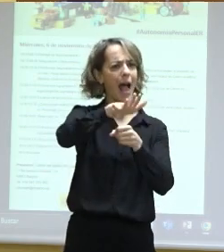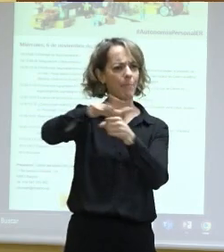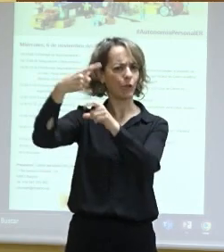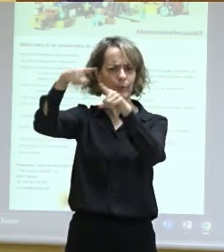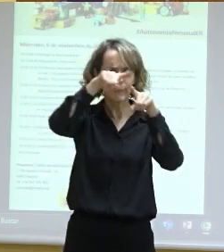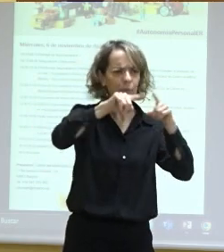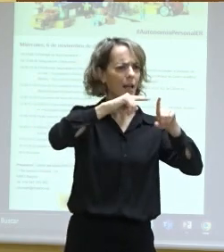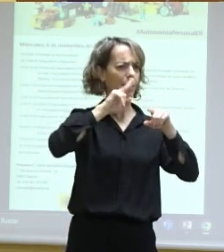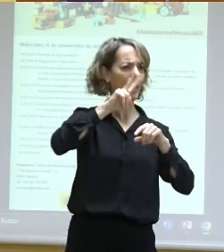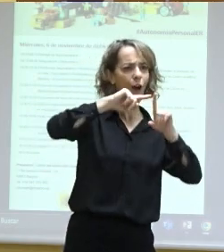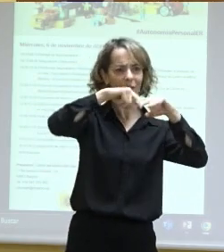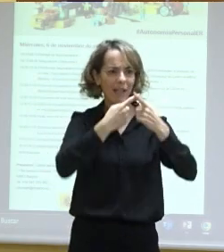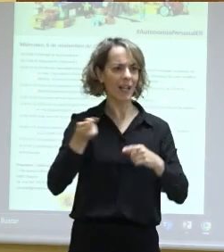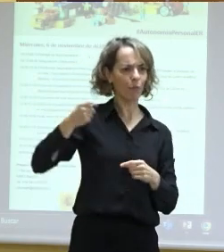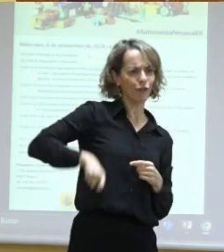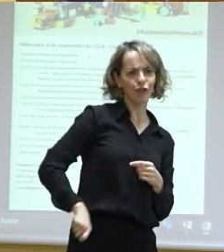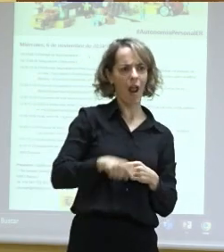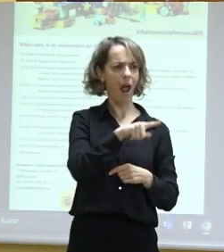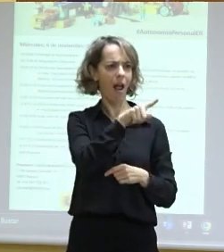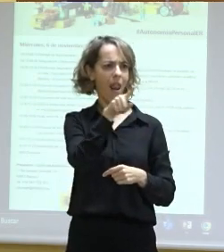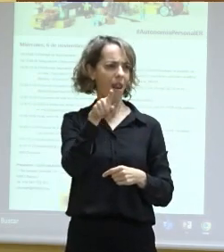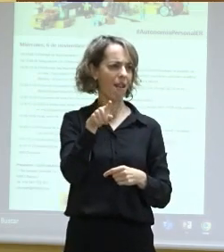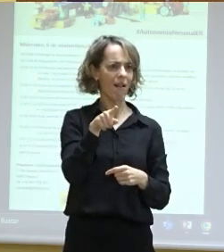veo familiares, veo profesionales, veo